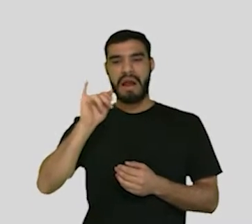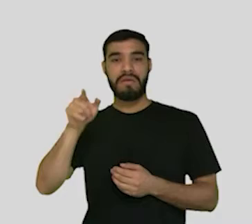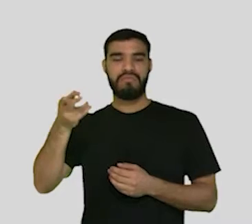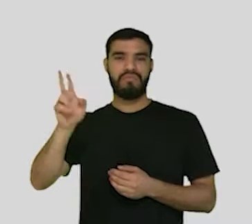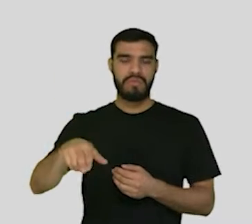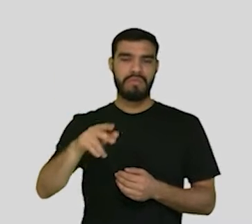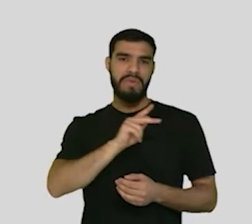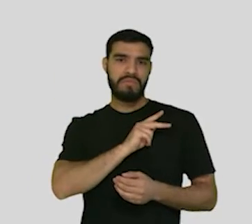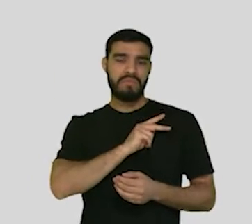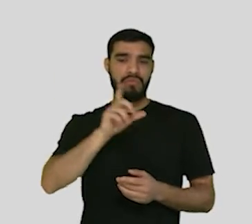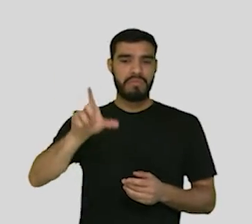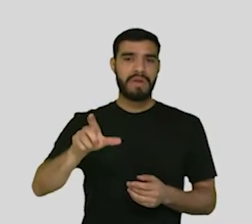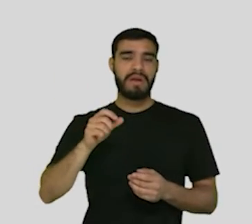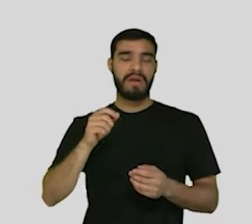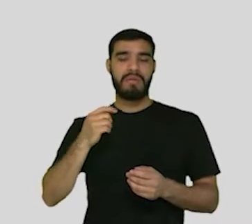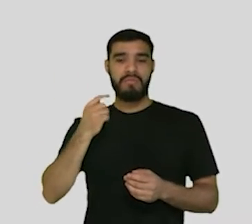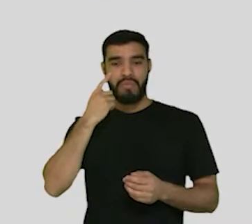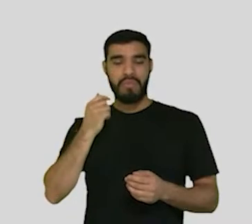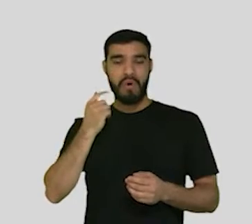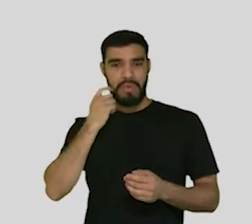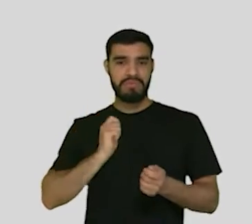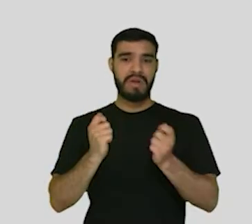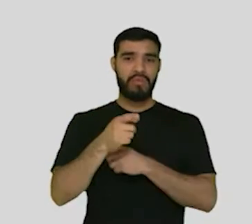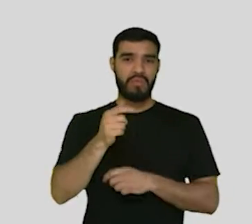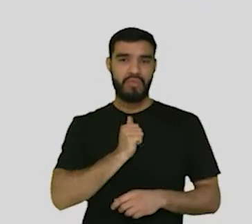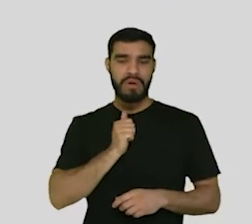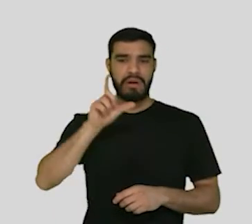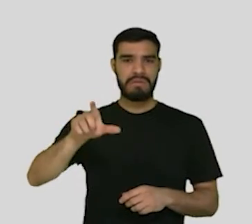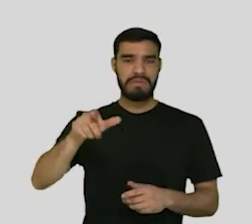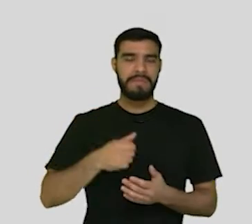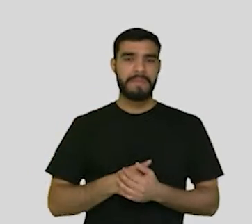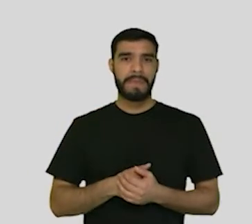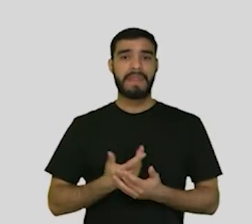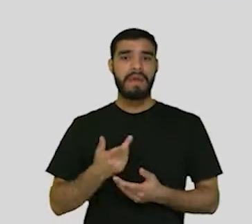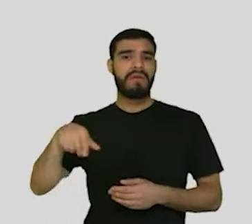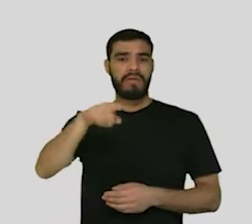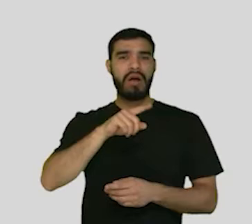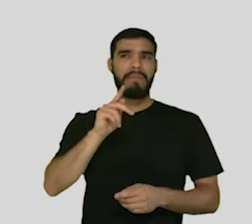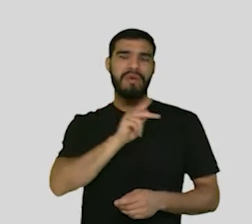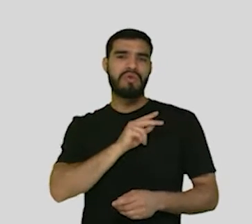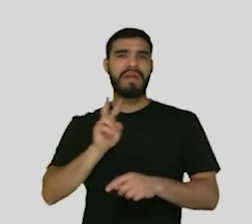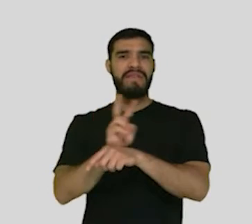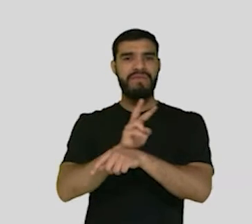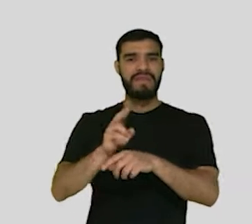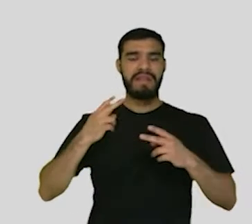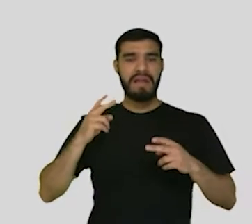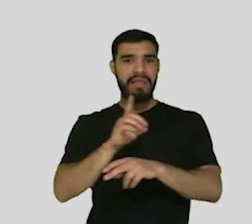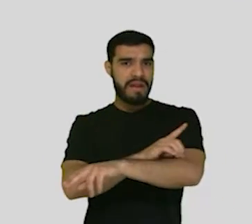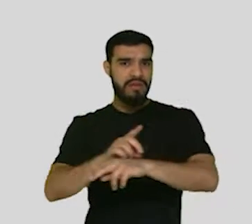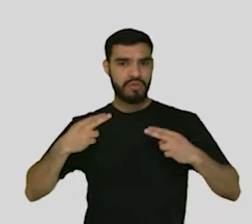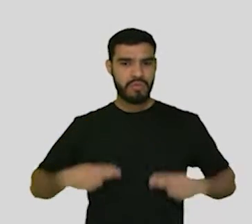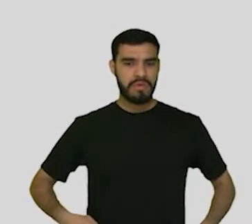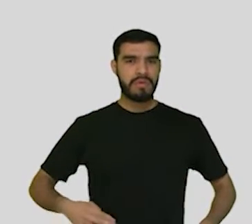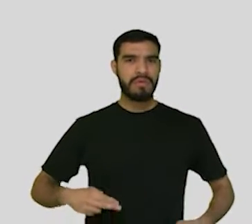añete jape nare guasuy o yucaji cuay laripe añete jape y cogueteri o paisa guata pisamba